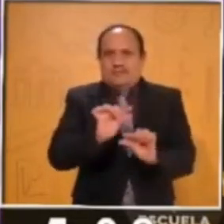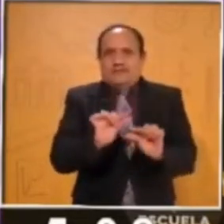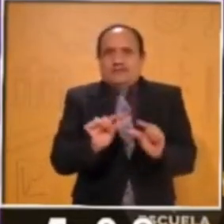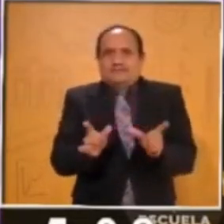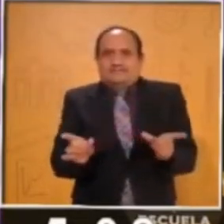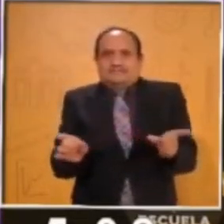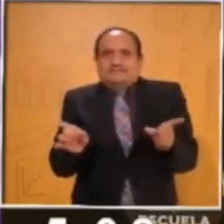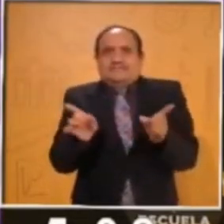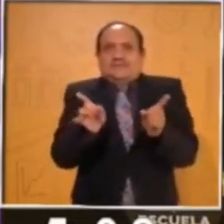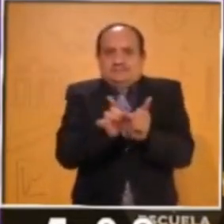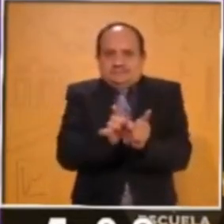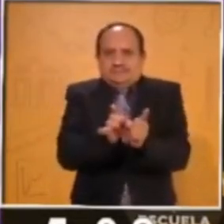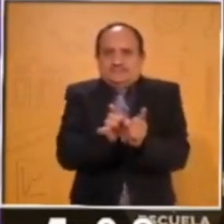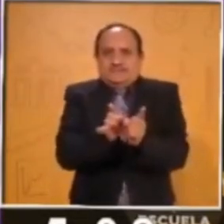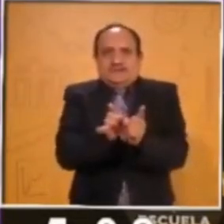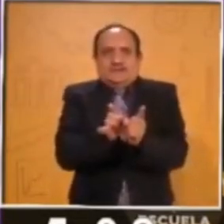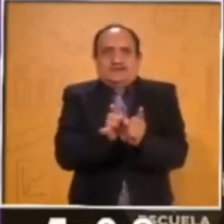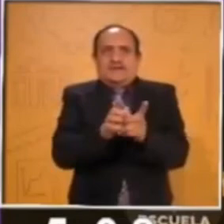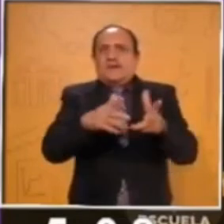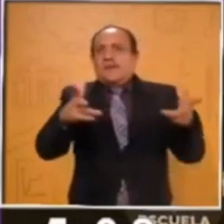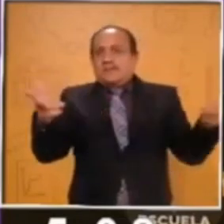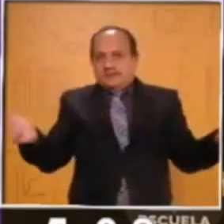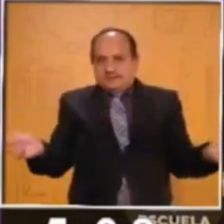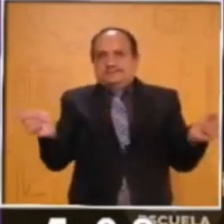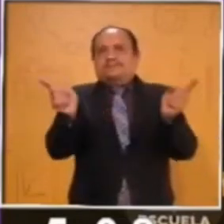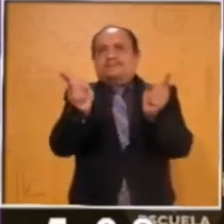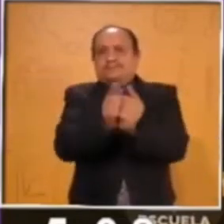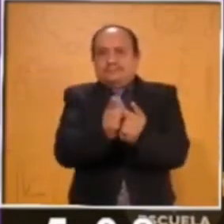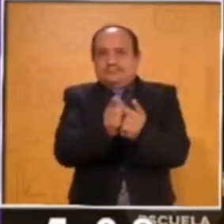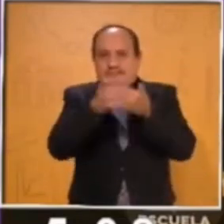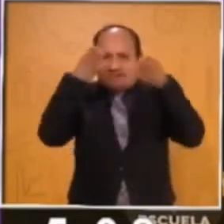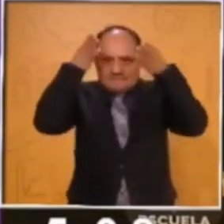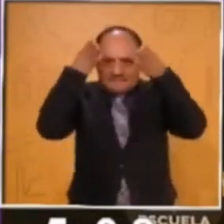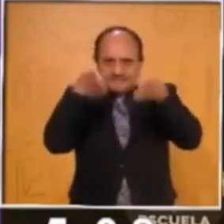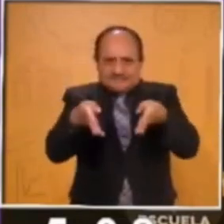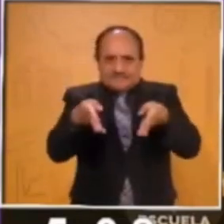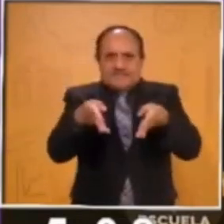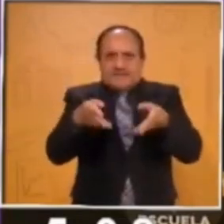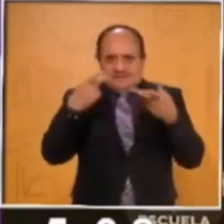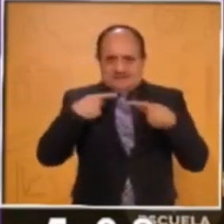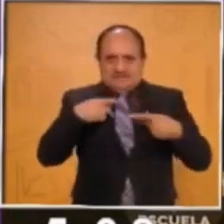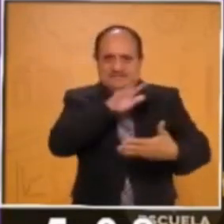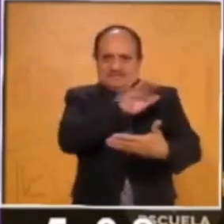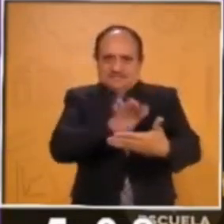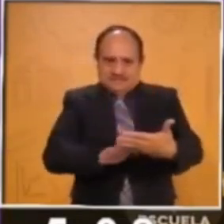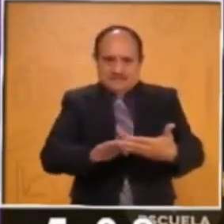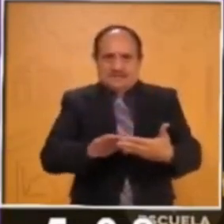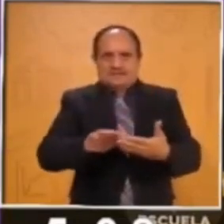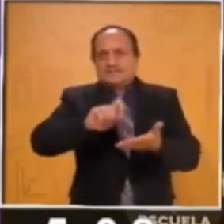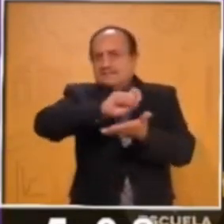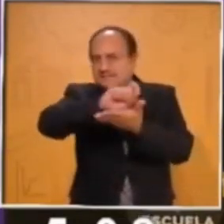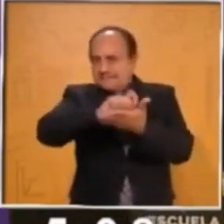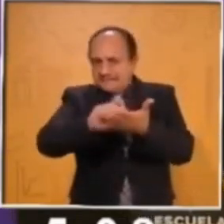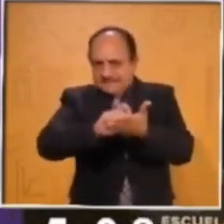ese paisaje para poder introducir a nuestros protagonistas y empezar a desarrollar la historia.